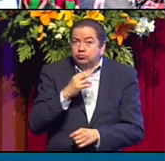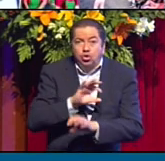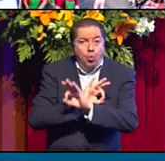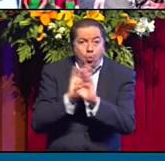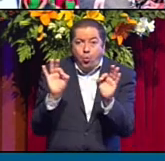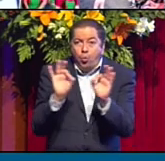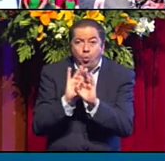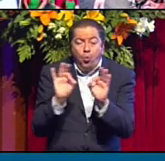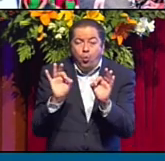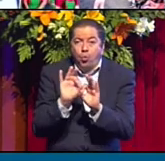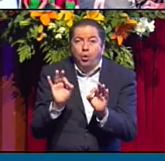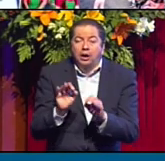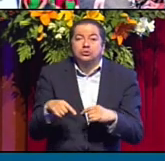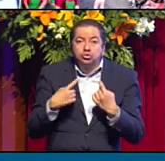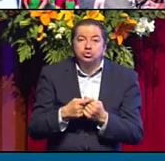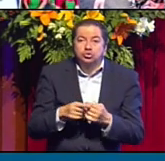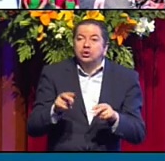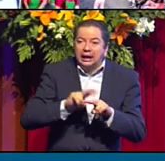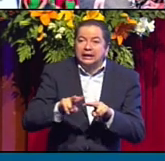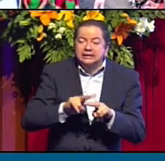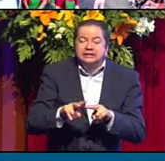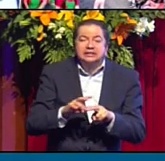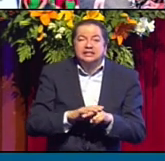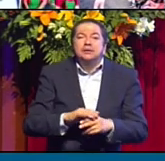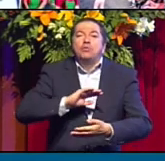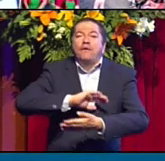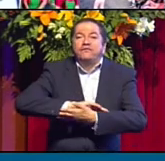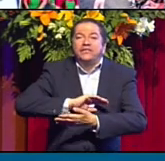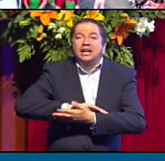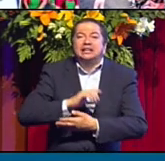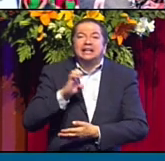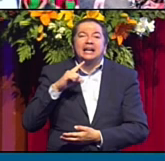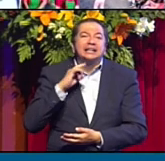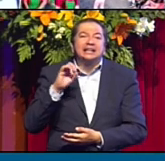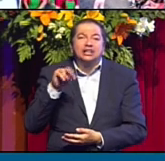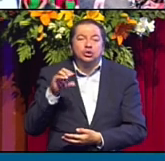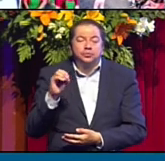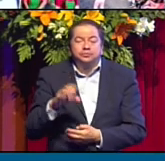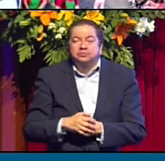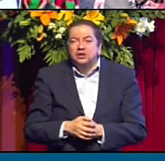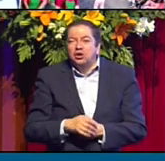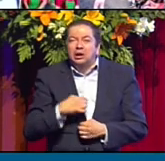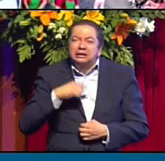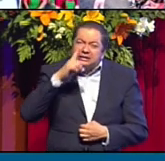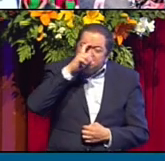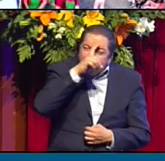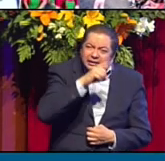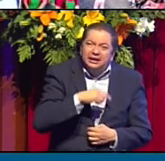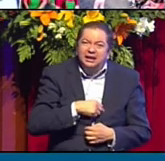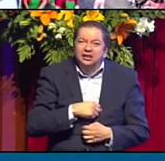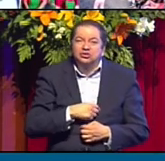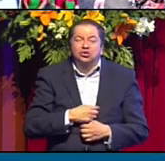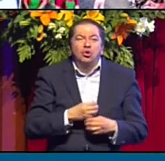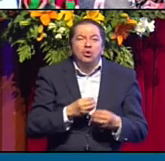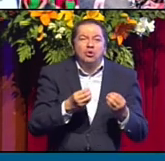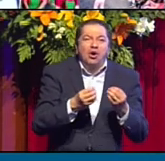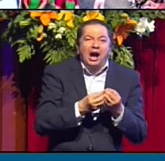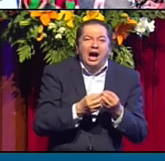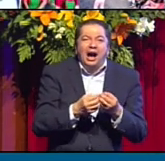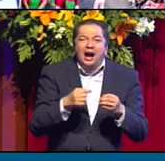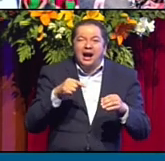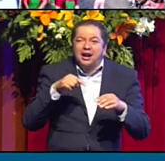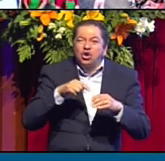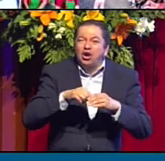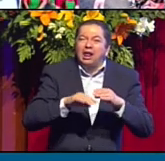Bueno, nosotros hicimos el carnaval del Quino en aquella oportunidad y lo hemos seguido manteniendo, con las dificultades, con los aforos. Alguien decía,